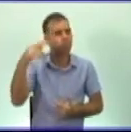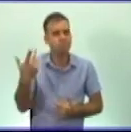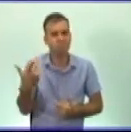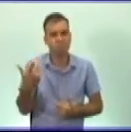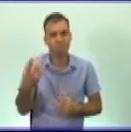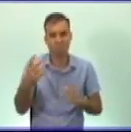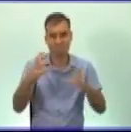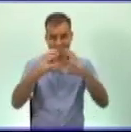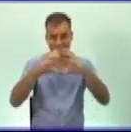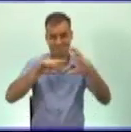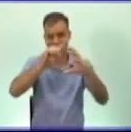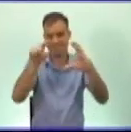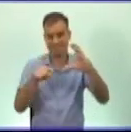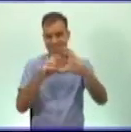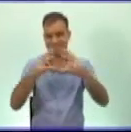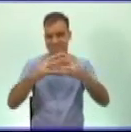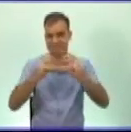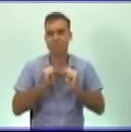esfera.